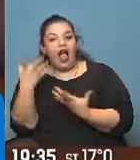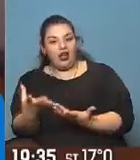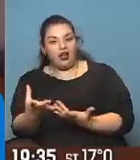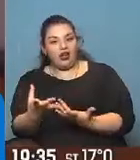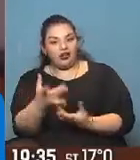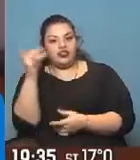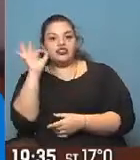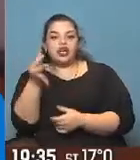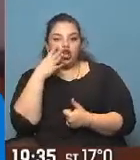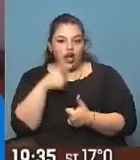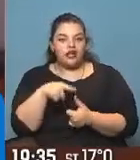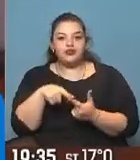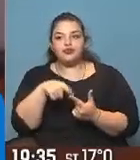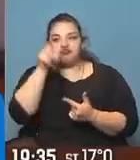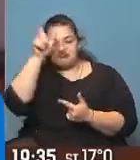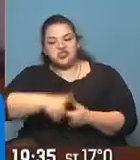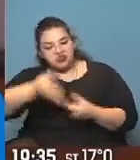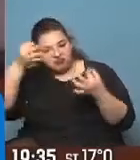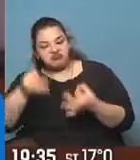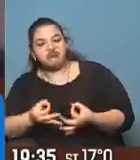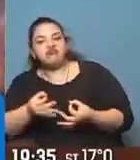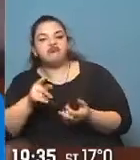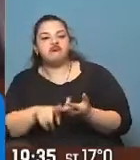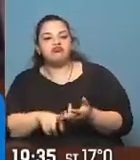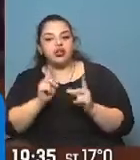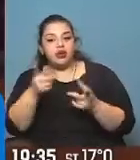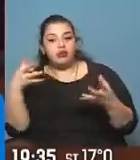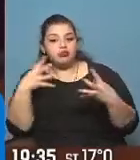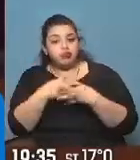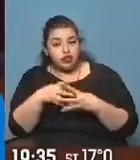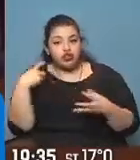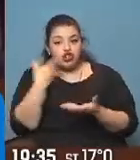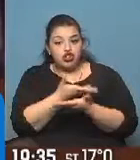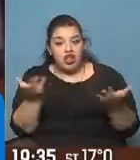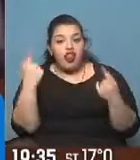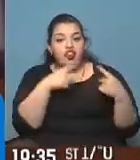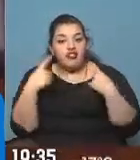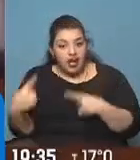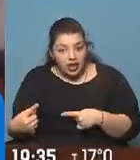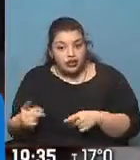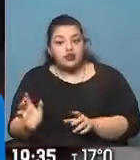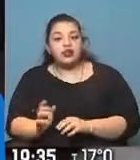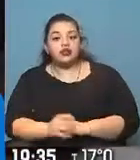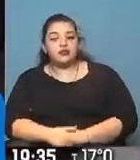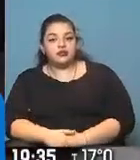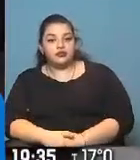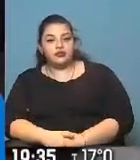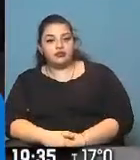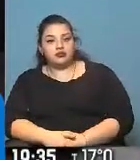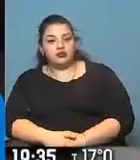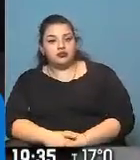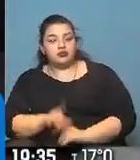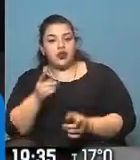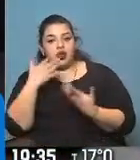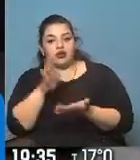significativos siendo un ciudadano no hay que puede integrarse en una sociedad más diversa más plural ya vamos a volver a esto